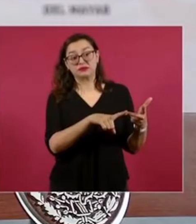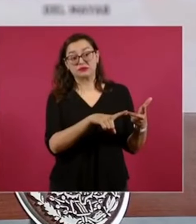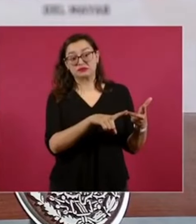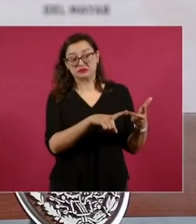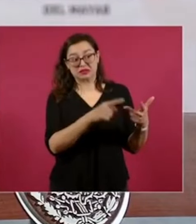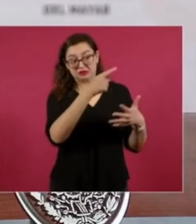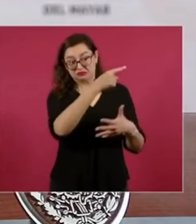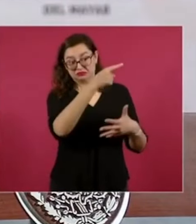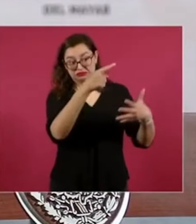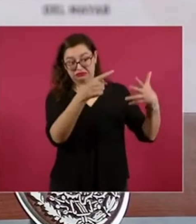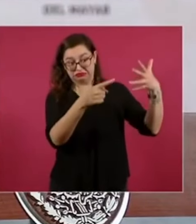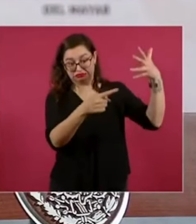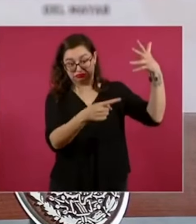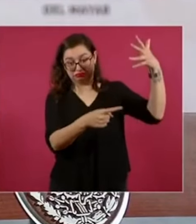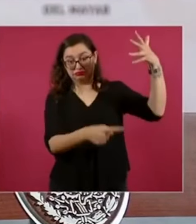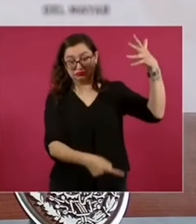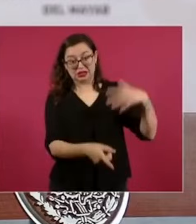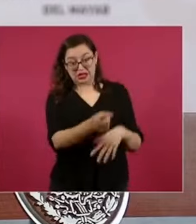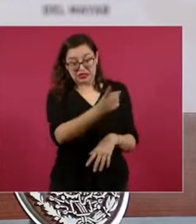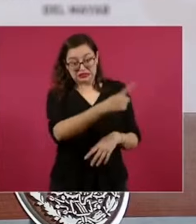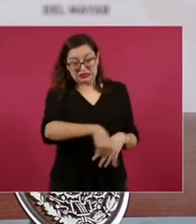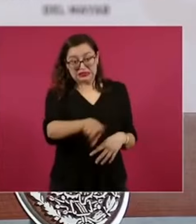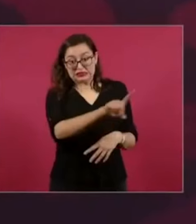y otros, etcétera, etcétera, etcétera.